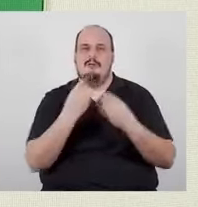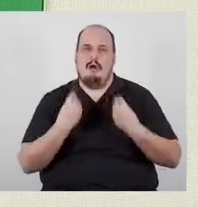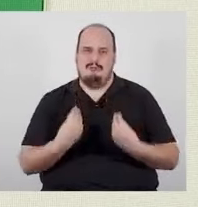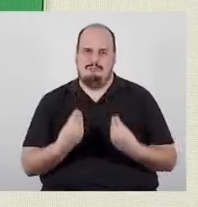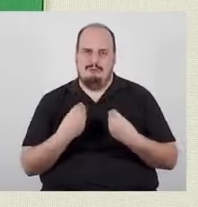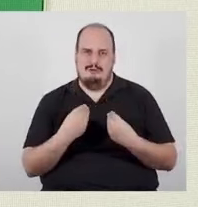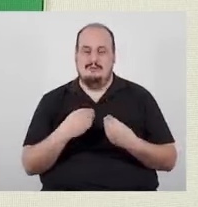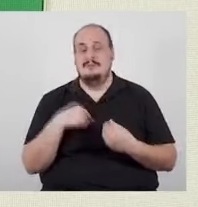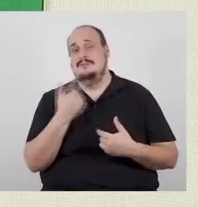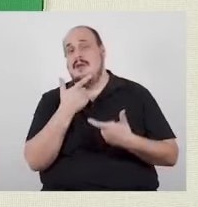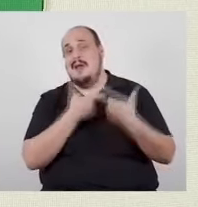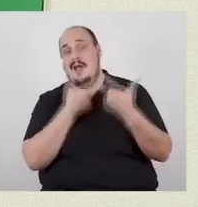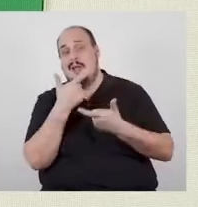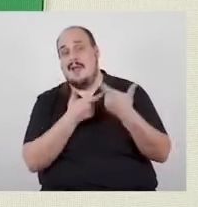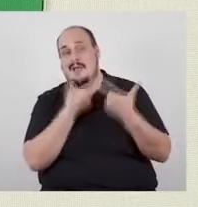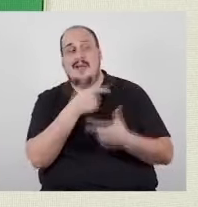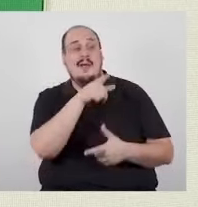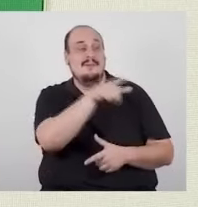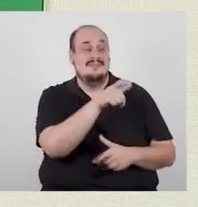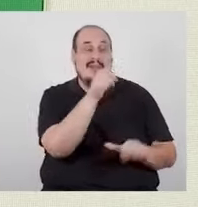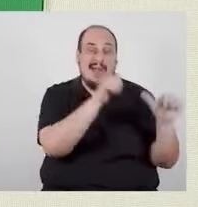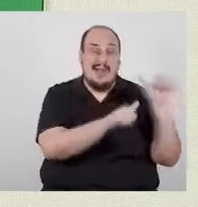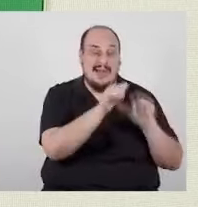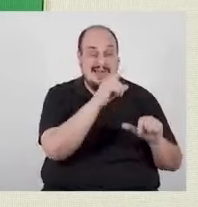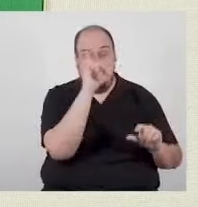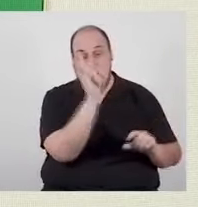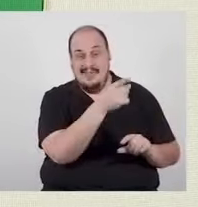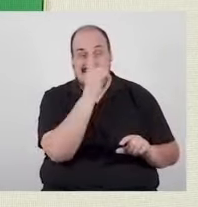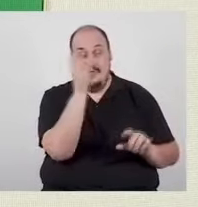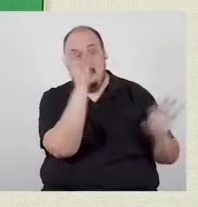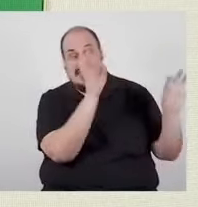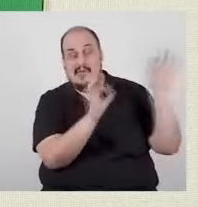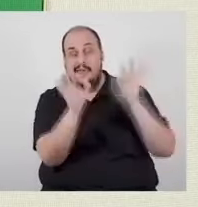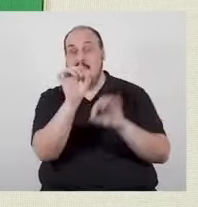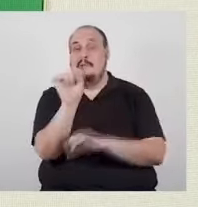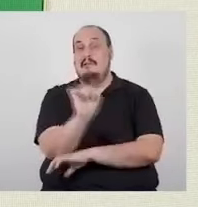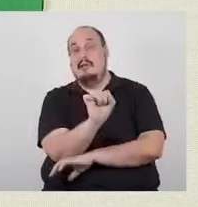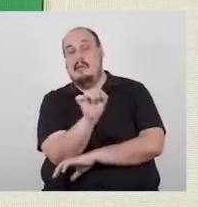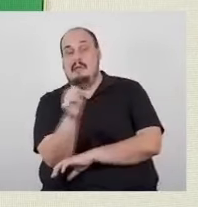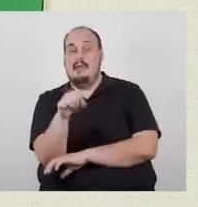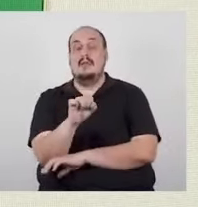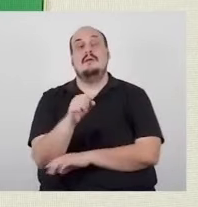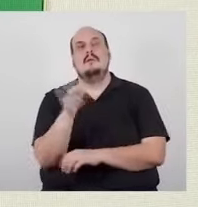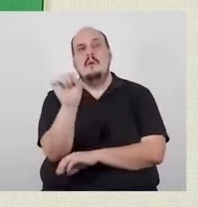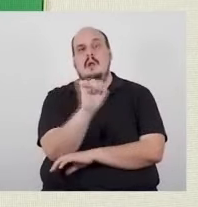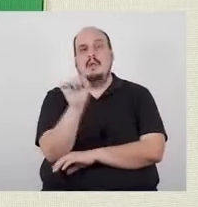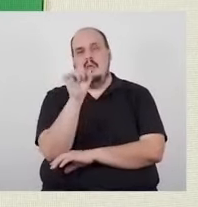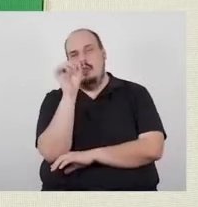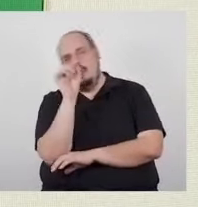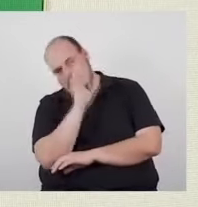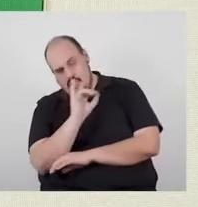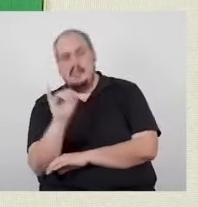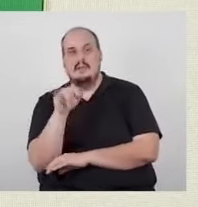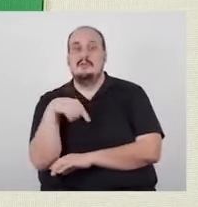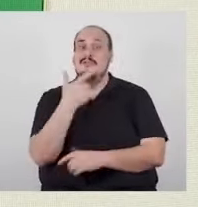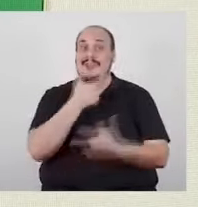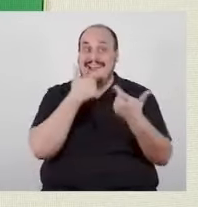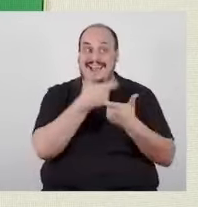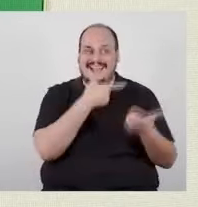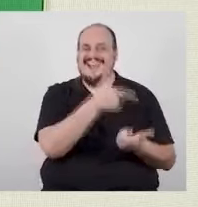nos reímos de uno que está en pedo, de uno que maneja borracho, de uno que se desmaya al volante. Cómo nos reímos de eso, pero si